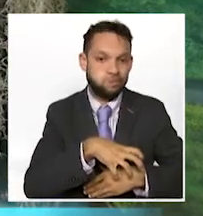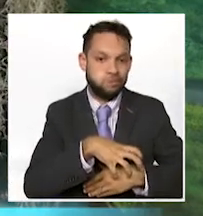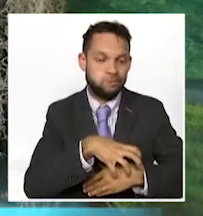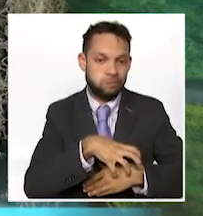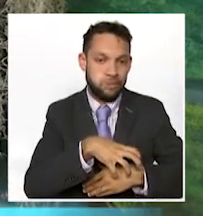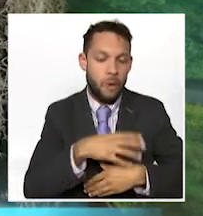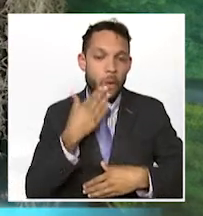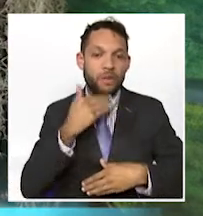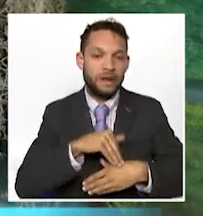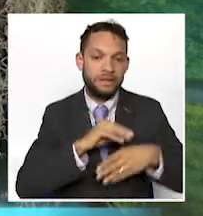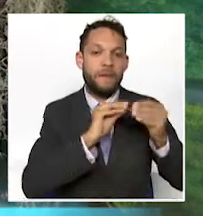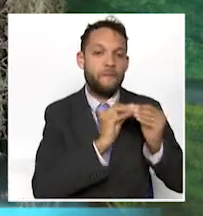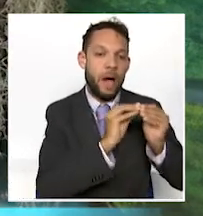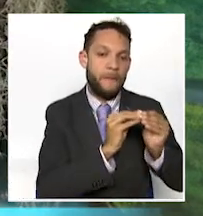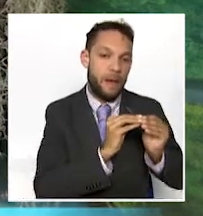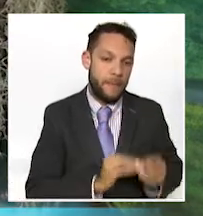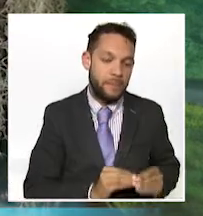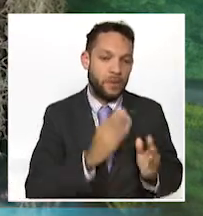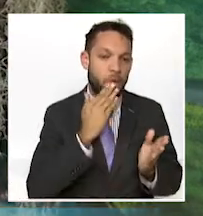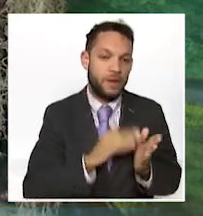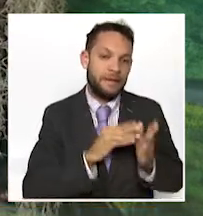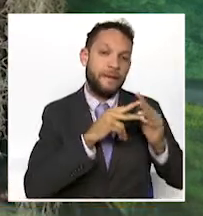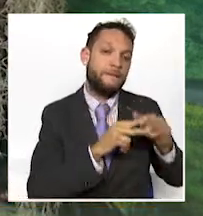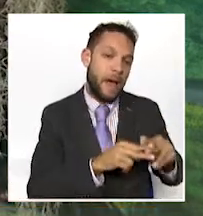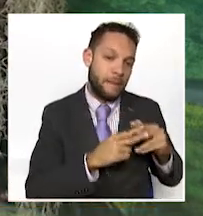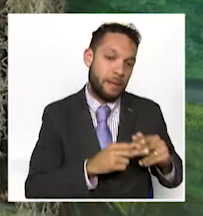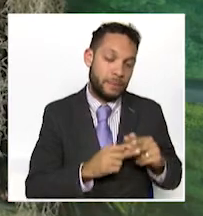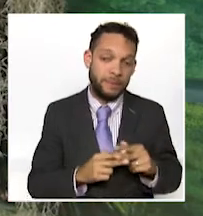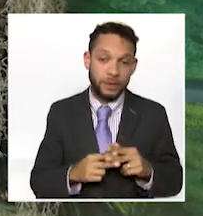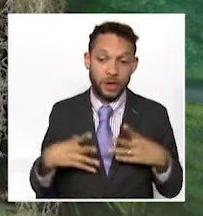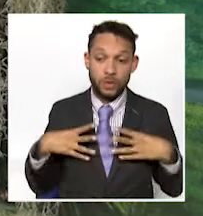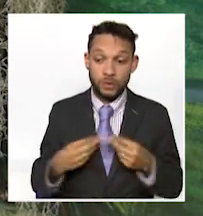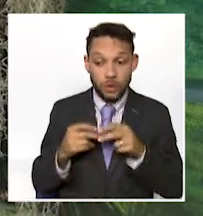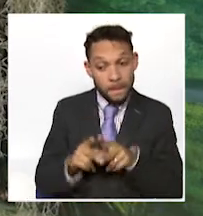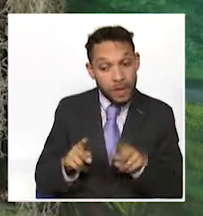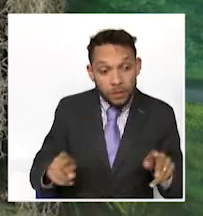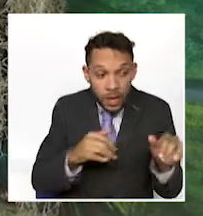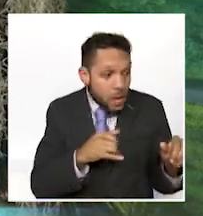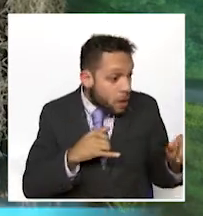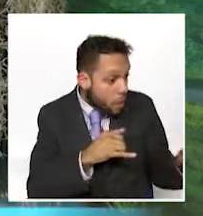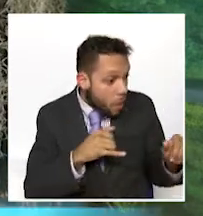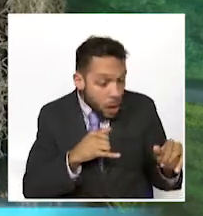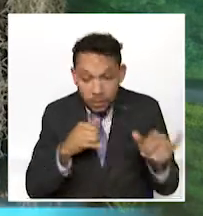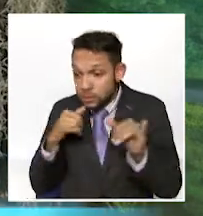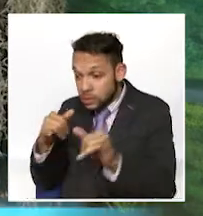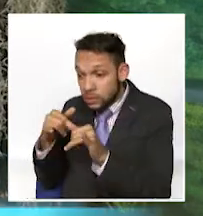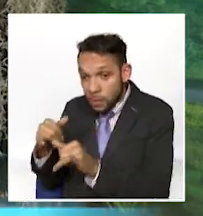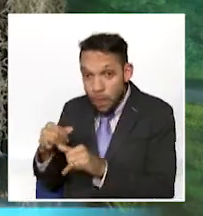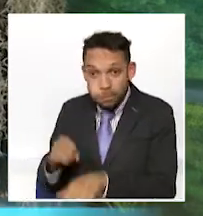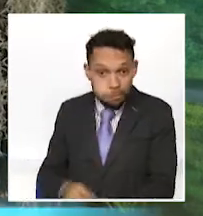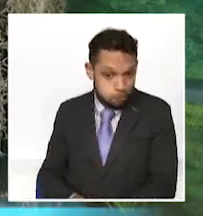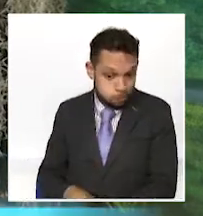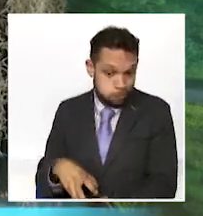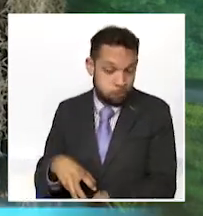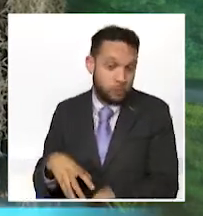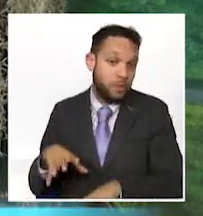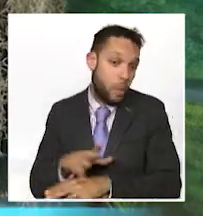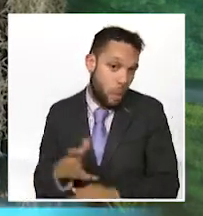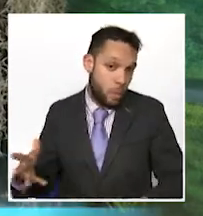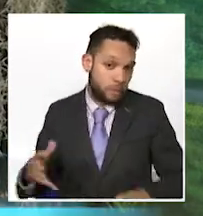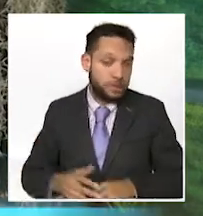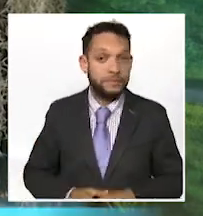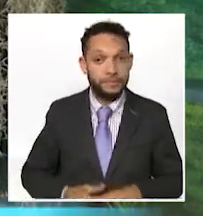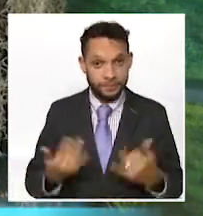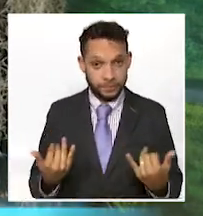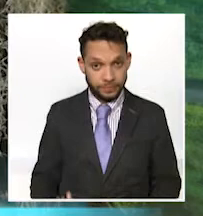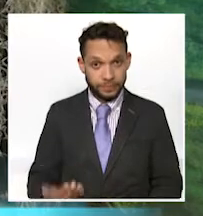es un mundo completamente distinto. La mayoría de personas que atendemos en este lugar tienen inflamación crónica. Bueno, vamos